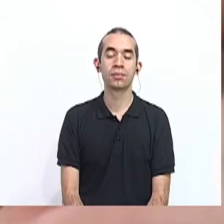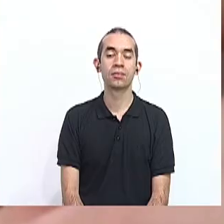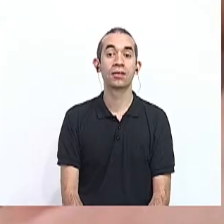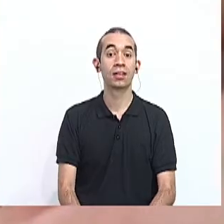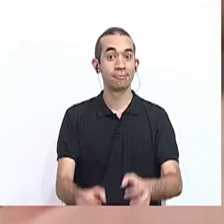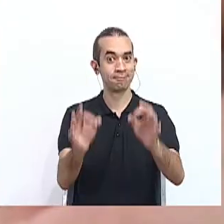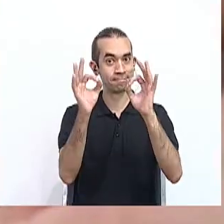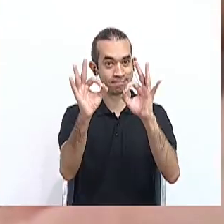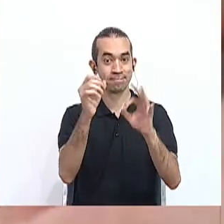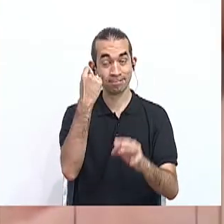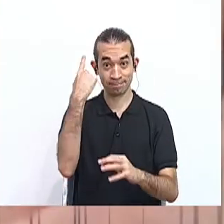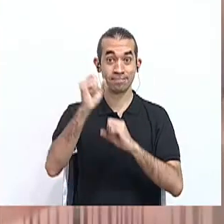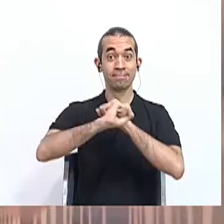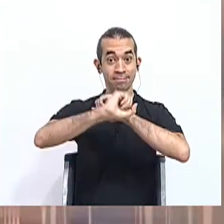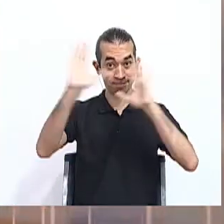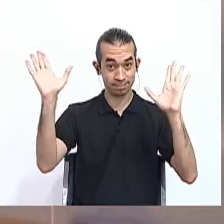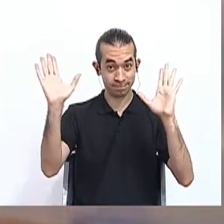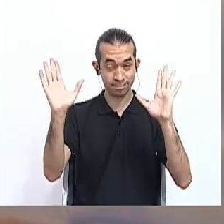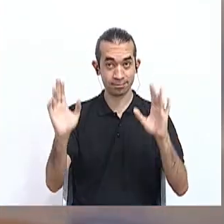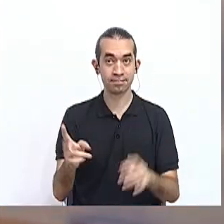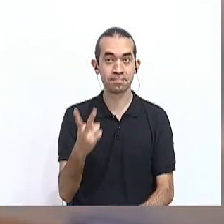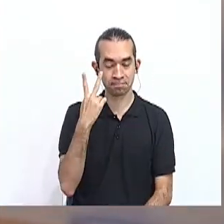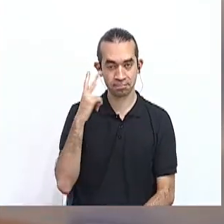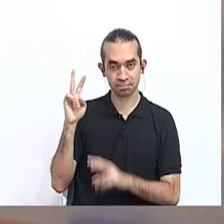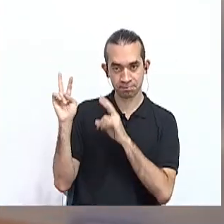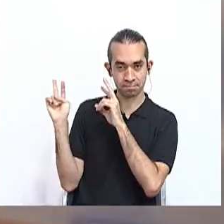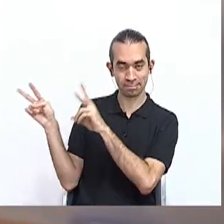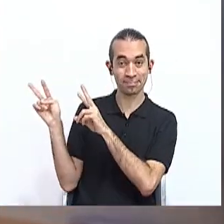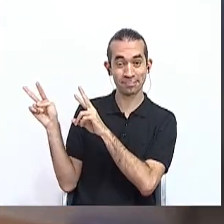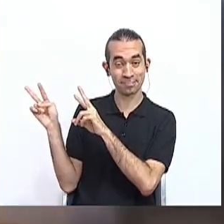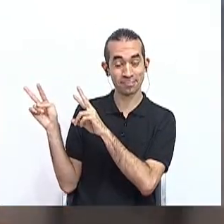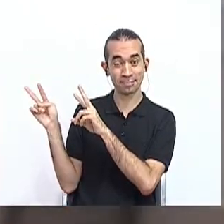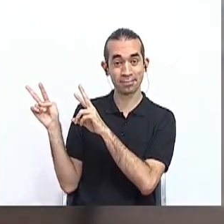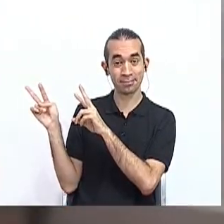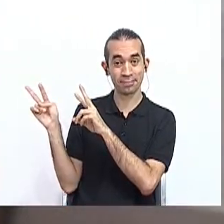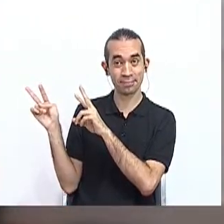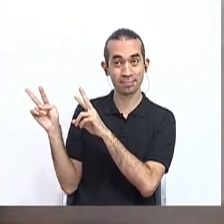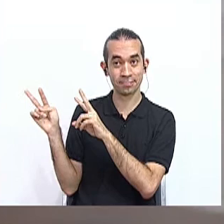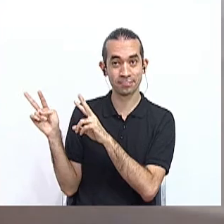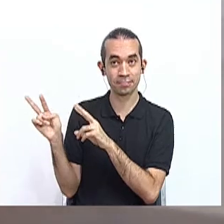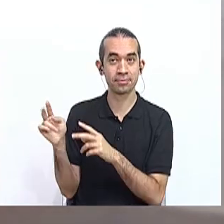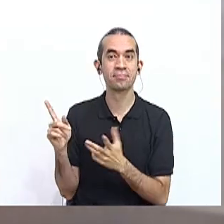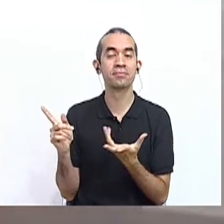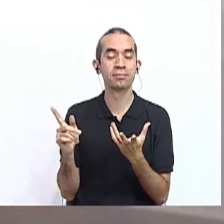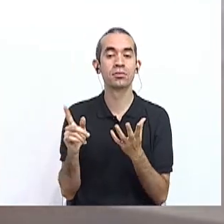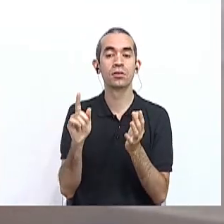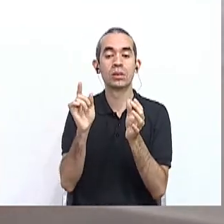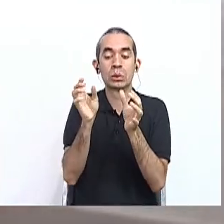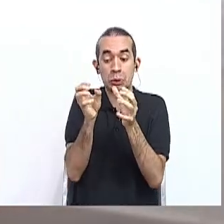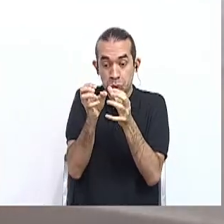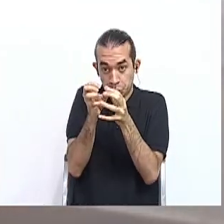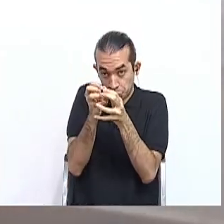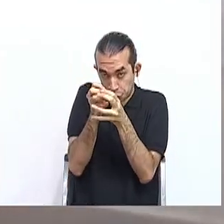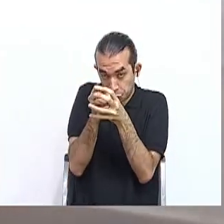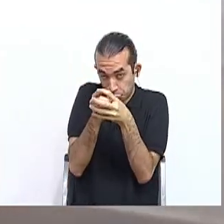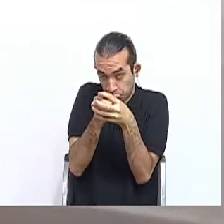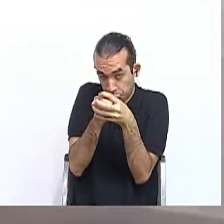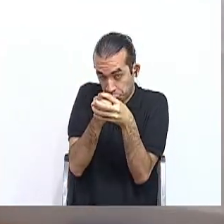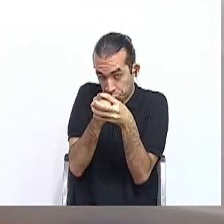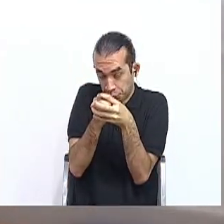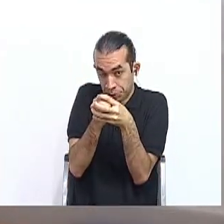¿Está quedando claro? Veamos ahí cómo disminuye el volumen del